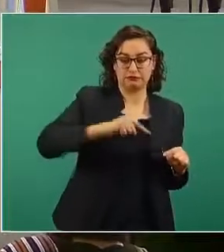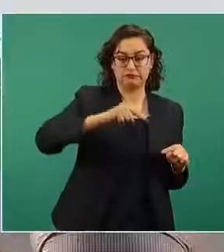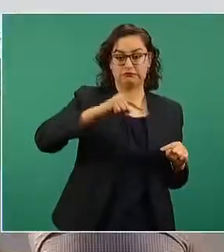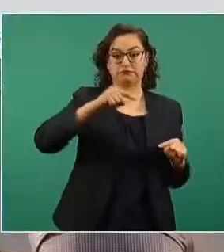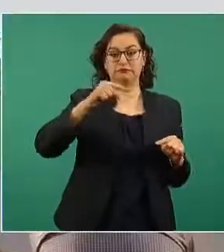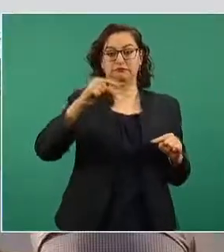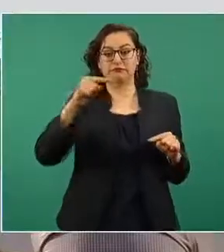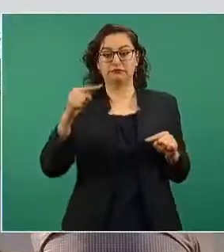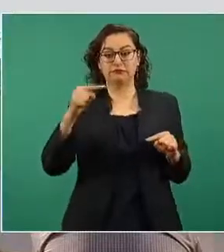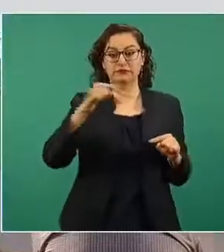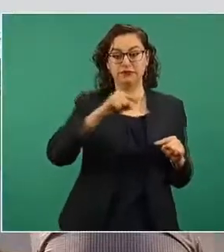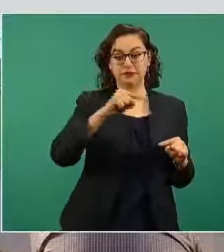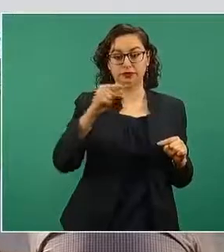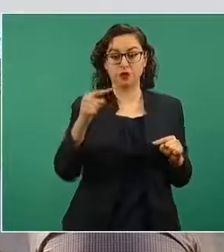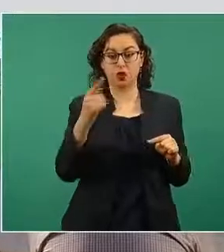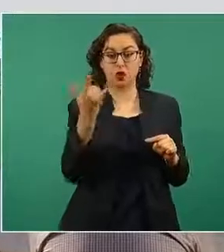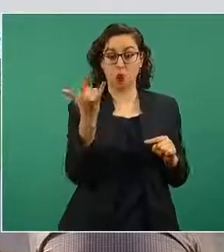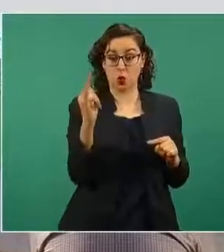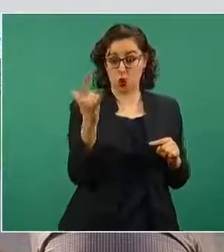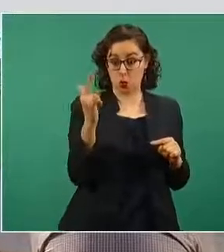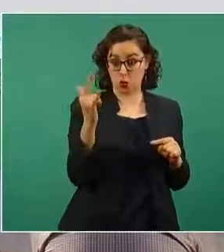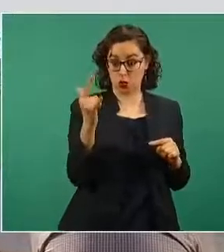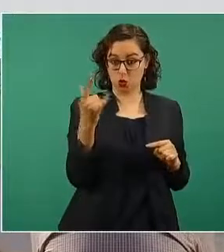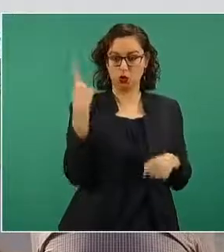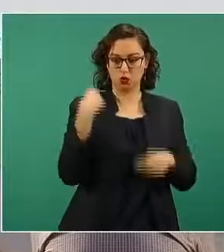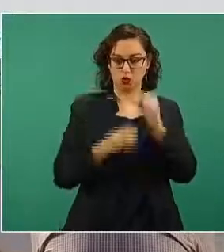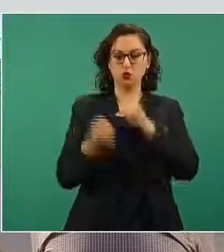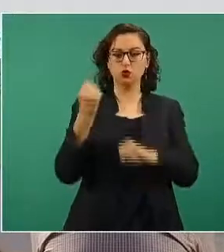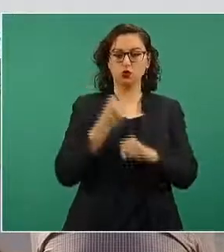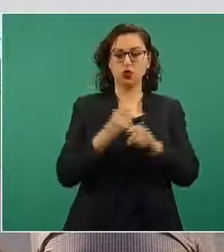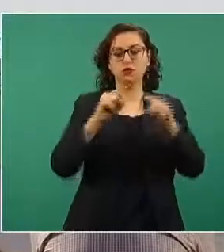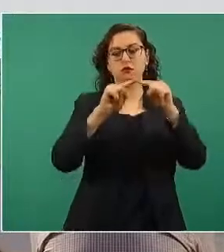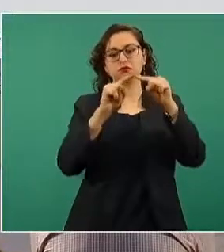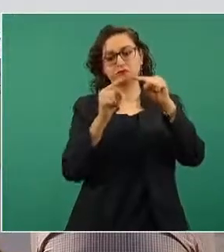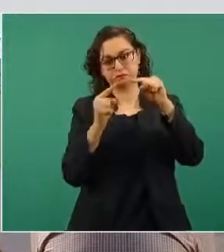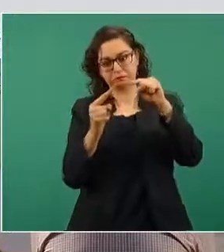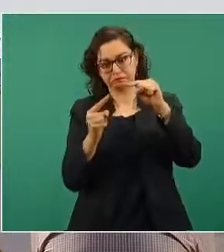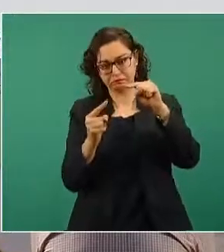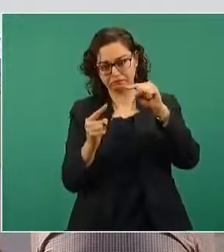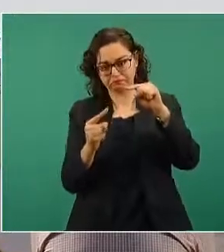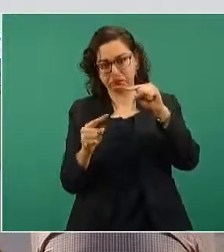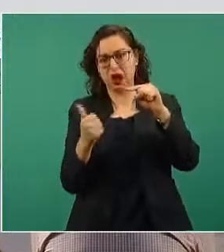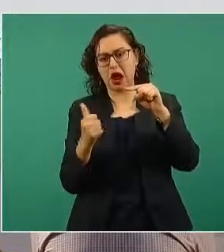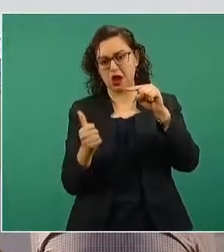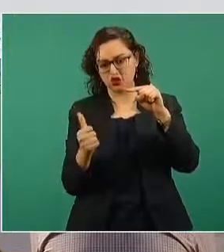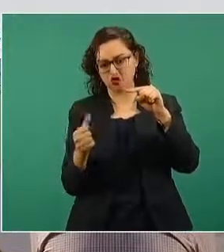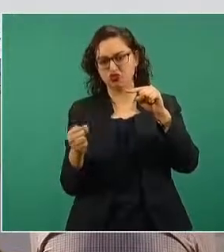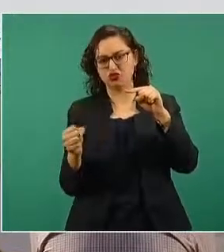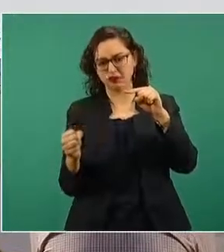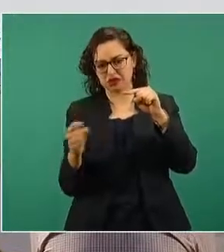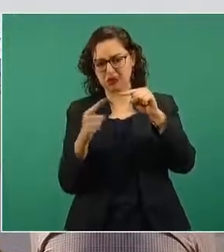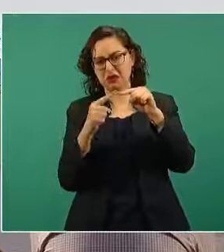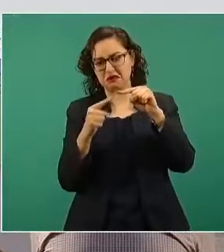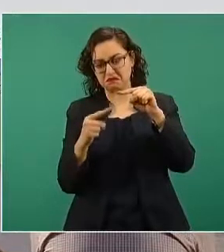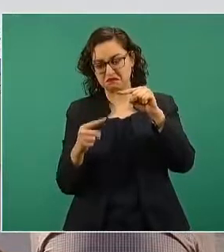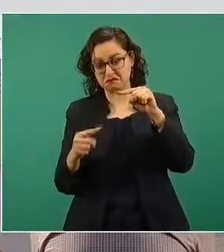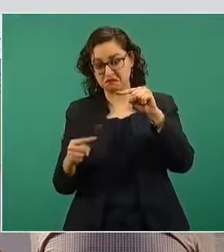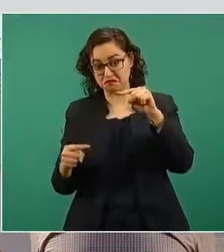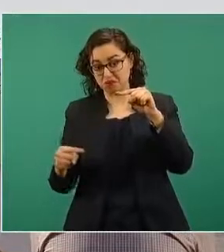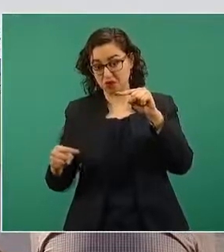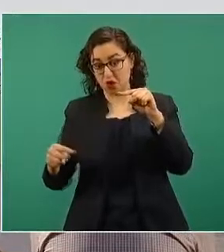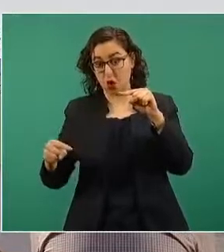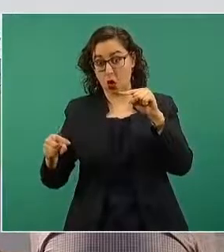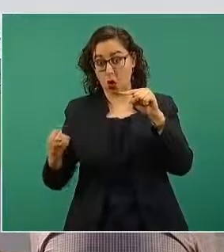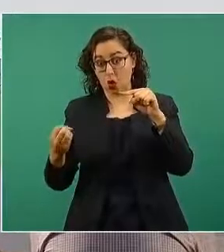semana de julio del año pasado, posteriormente tuvimos un descenso durante agosto y septiembre y a partir de